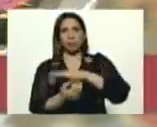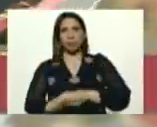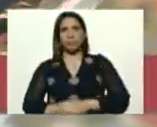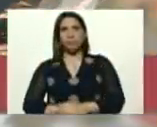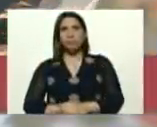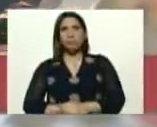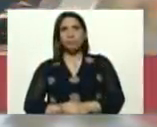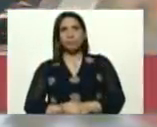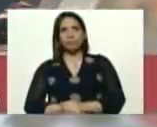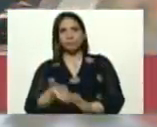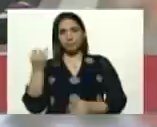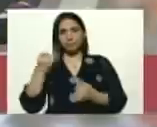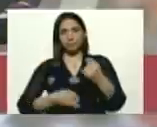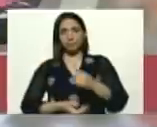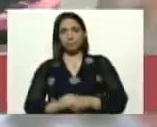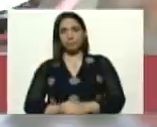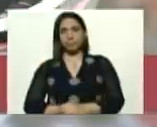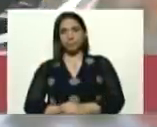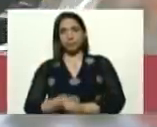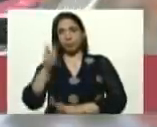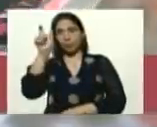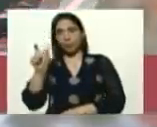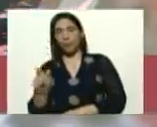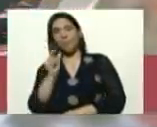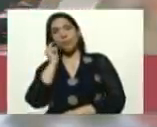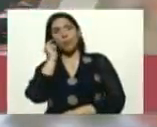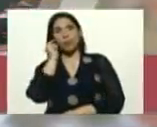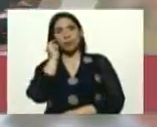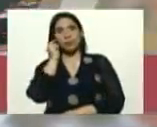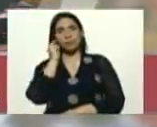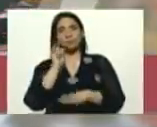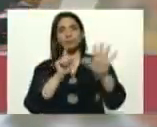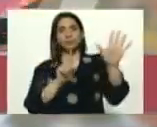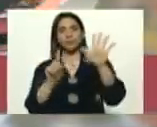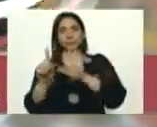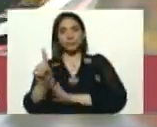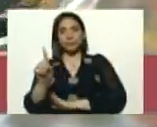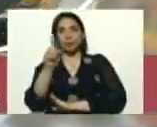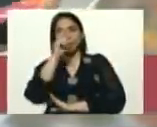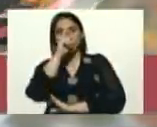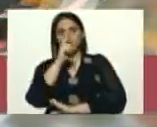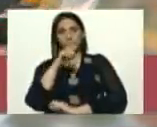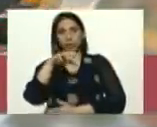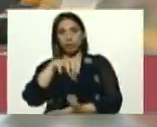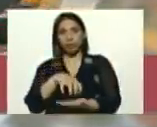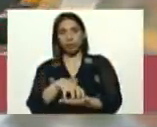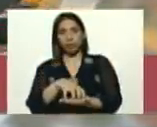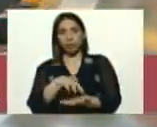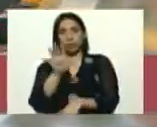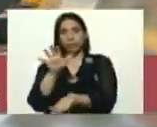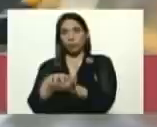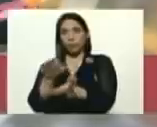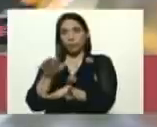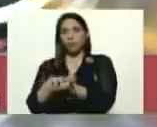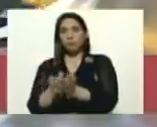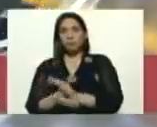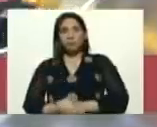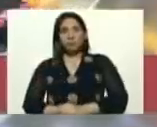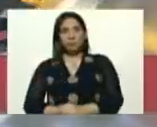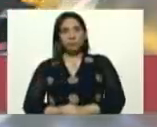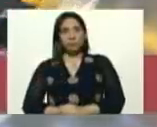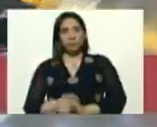Y finalmente, es el caso de una mujer de 61 años, del estado Nueva Esparta, de Punta